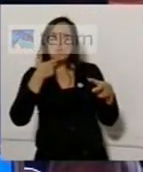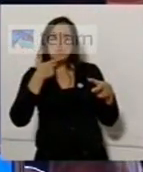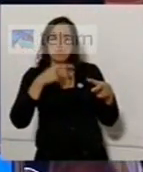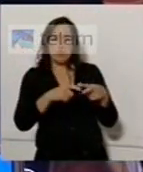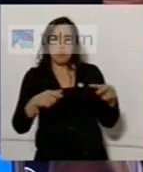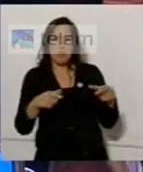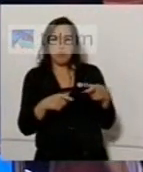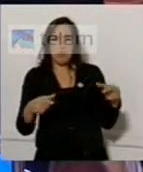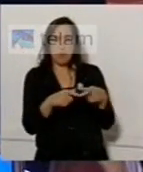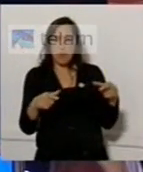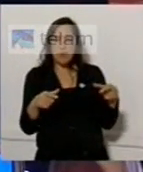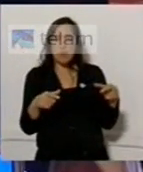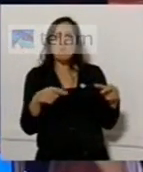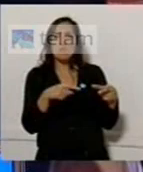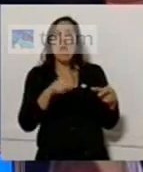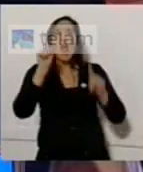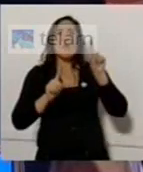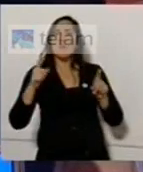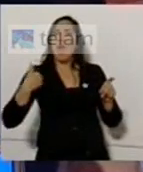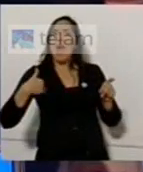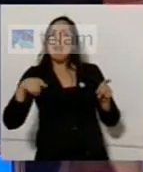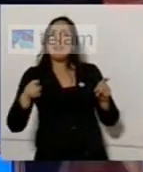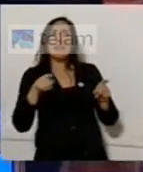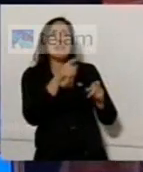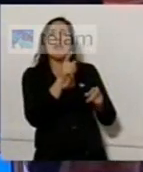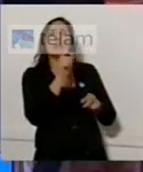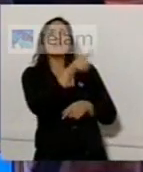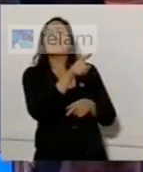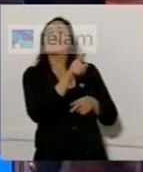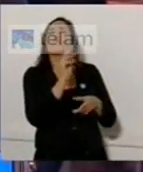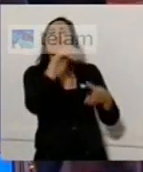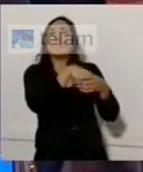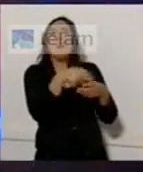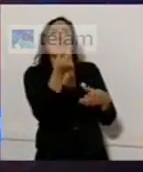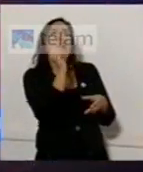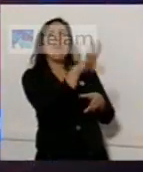a los argentinos que habían quedado atrapados en el corralito. Muchos las vendieron